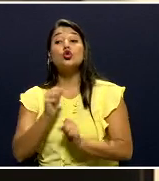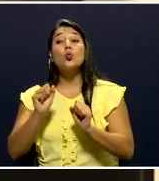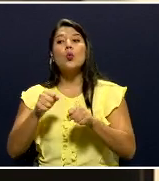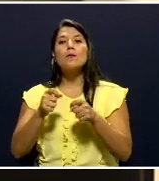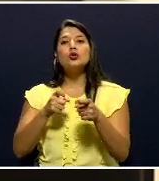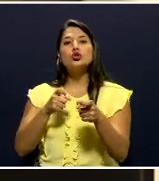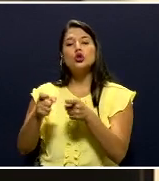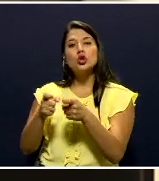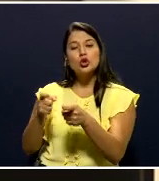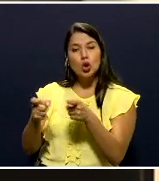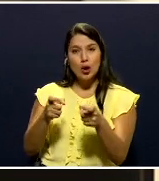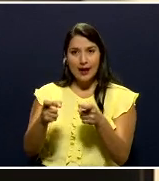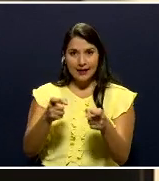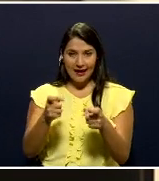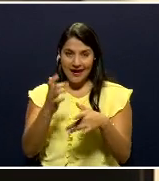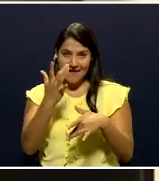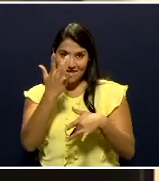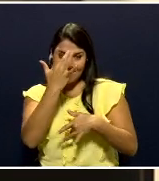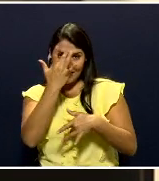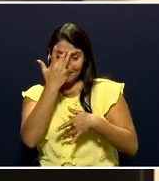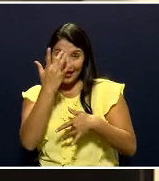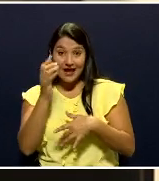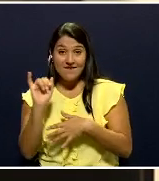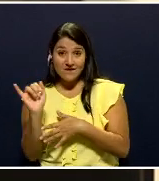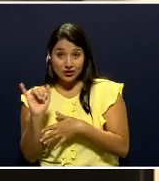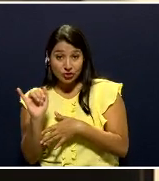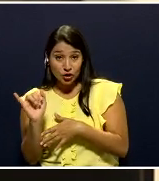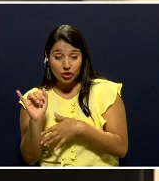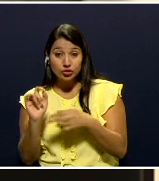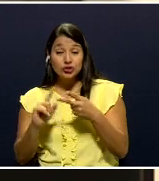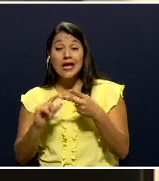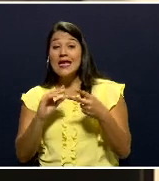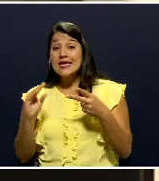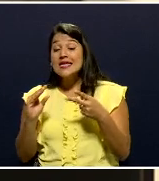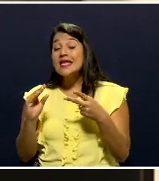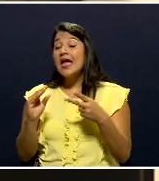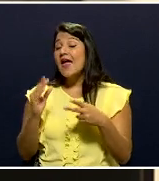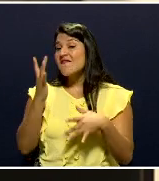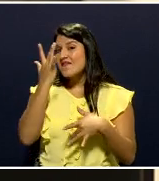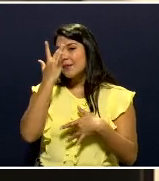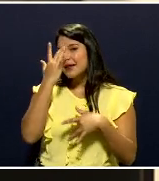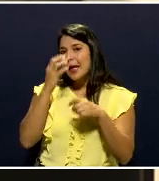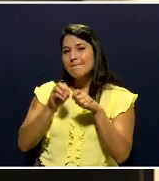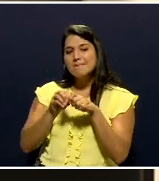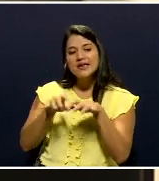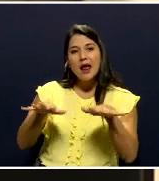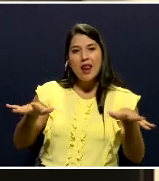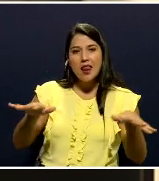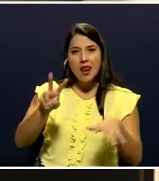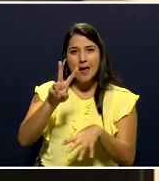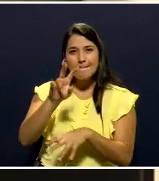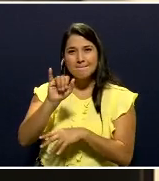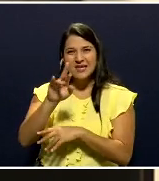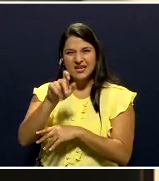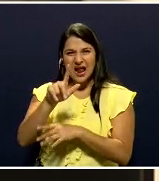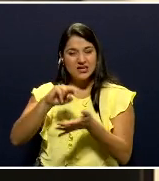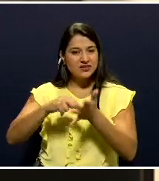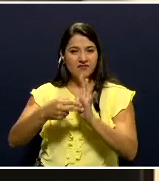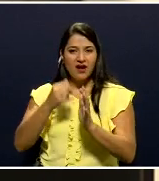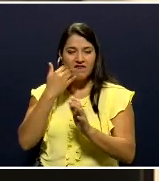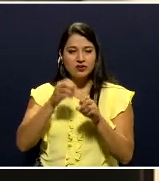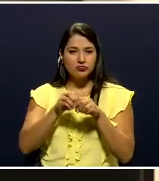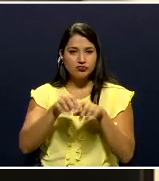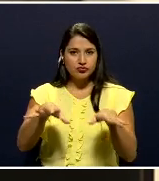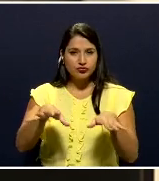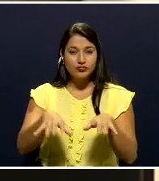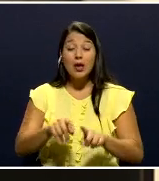controlar las enfermedades infecciosas y particularmente las enfermedades virales. Sin embargo, erradicarlas, eliminarlas